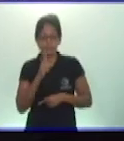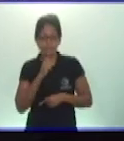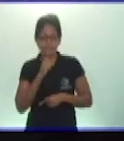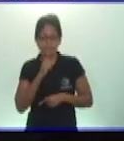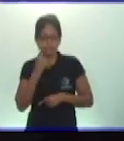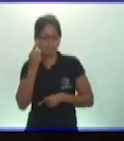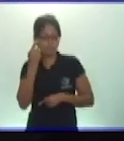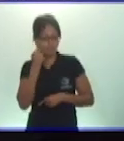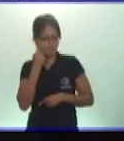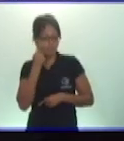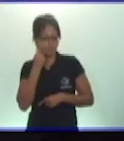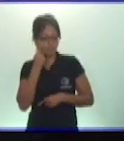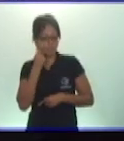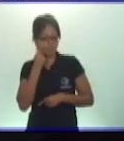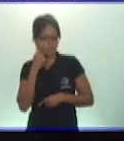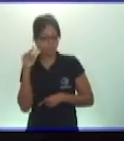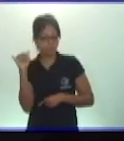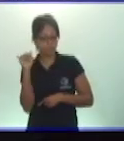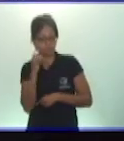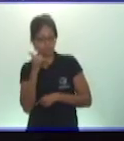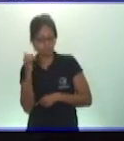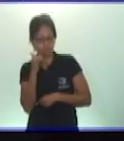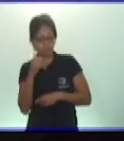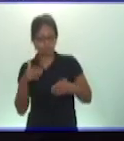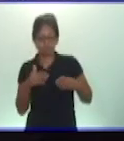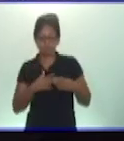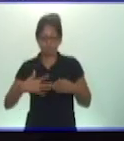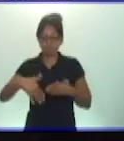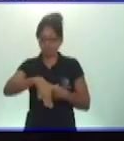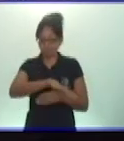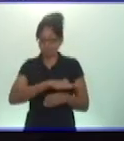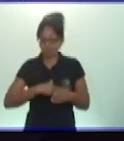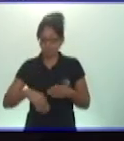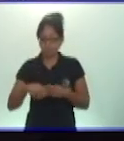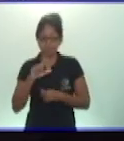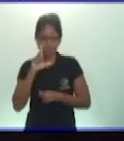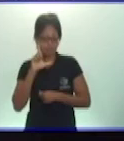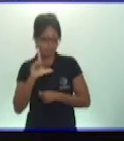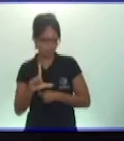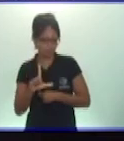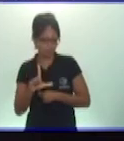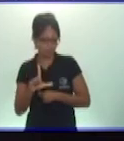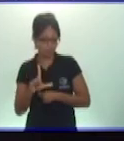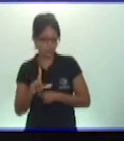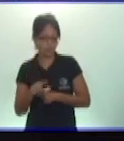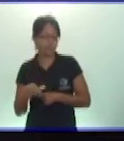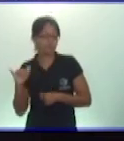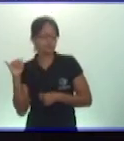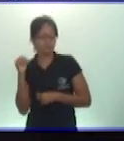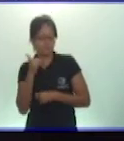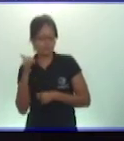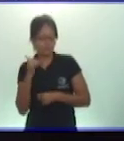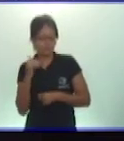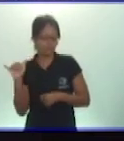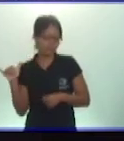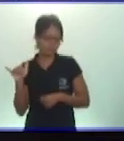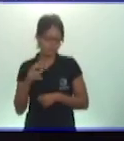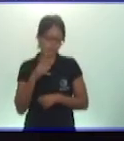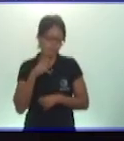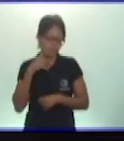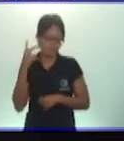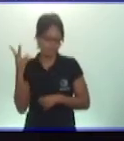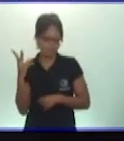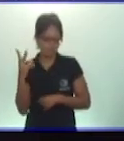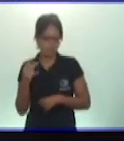Bahía de La Habana, el lunes el documental El viaje por la vida y el miércoles nos volveremos a encontrar.